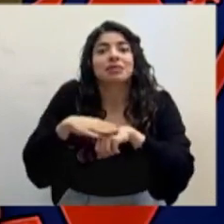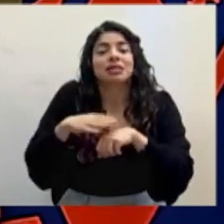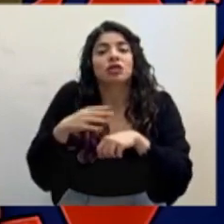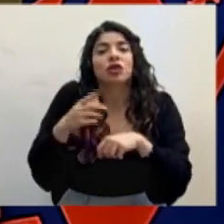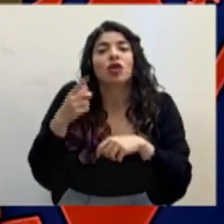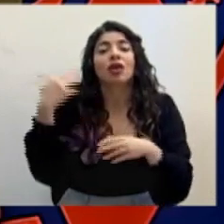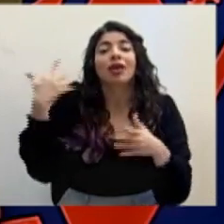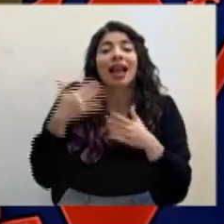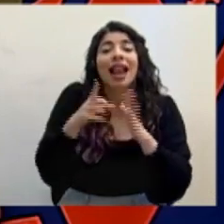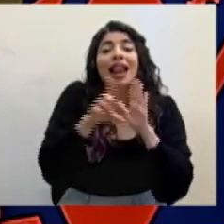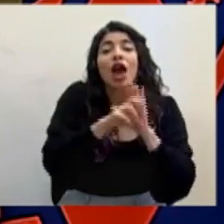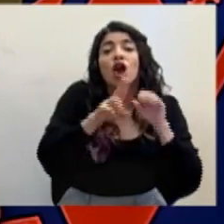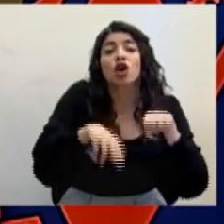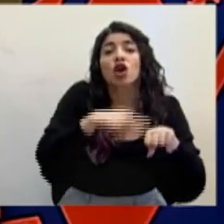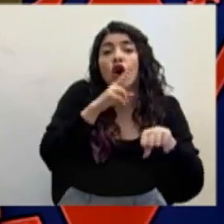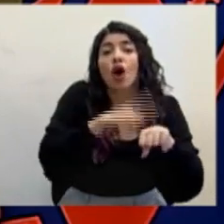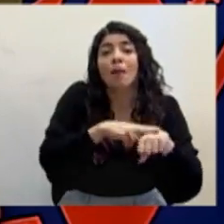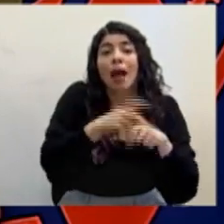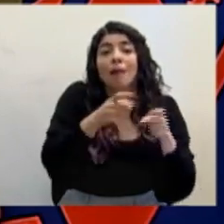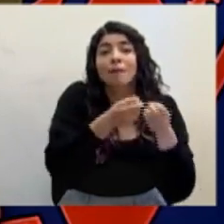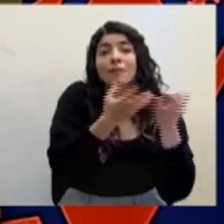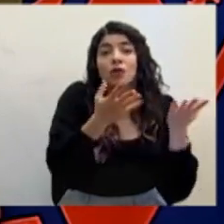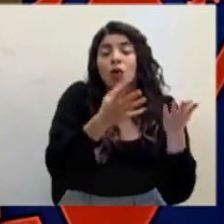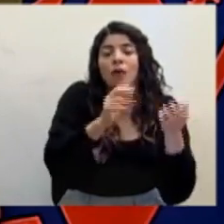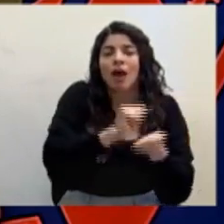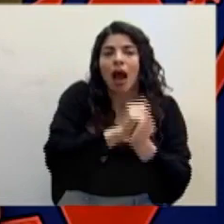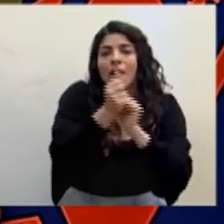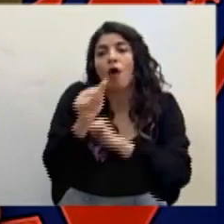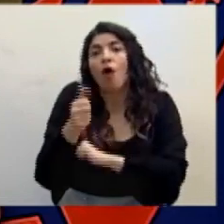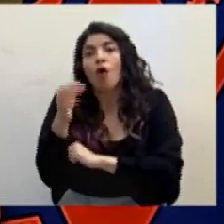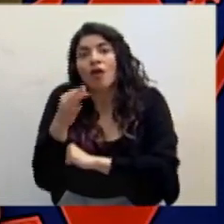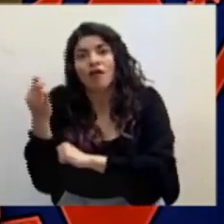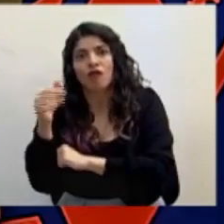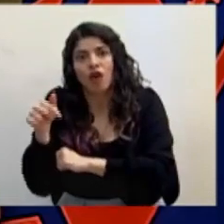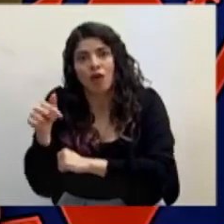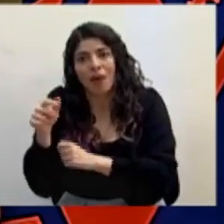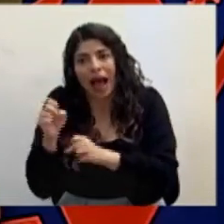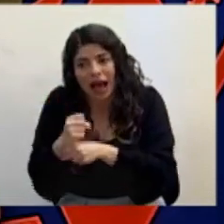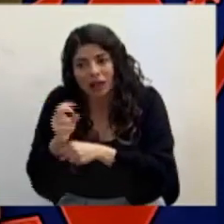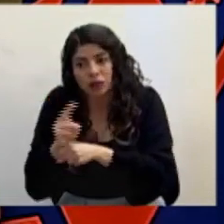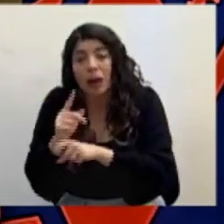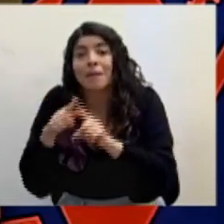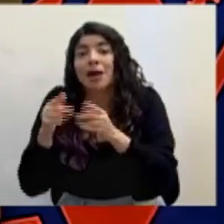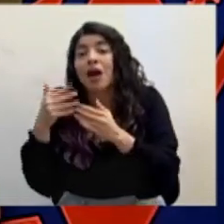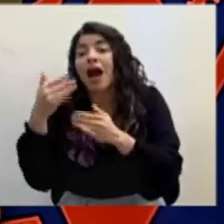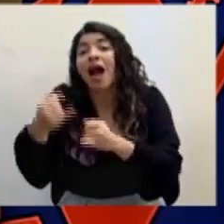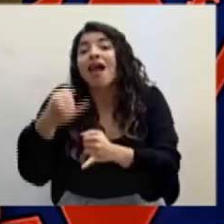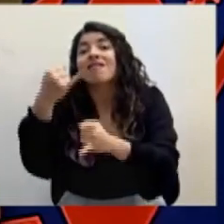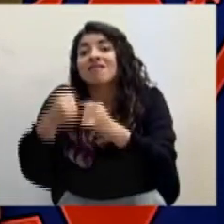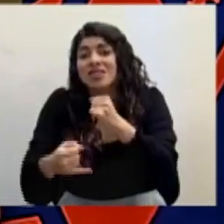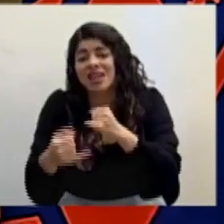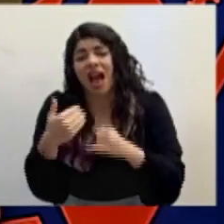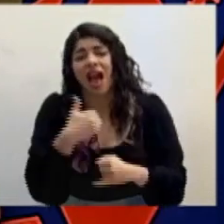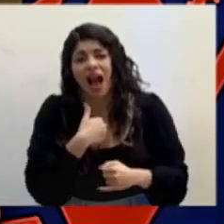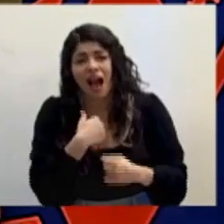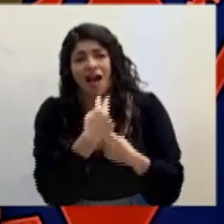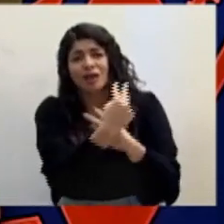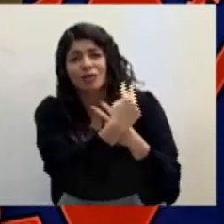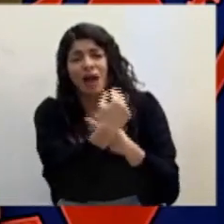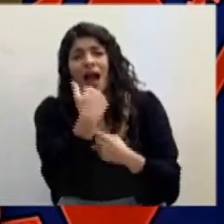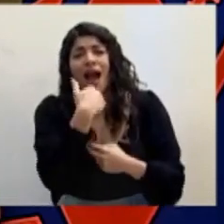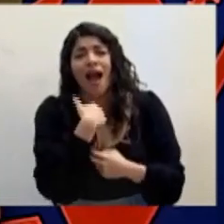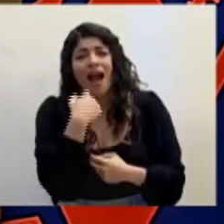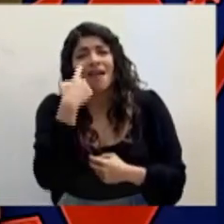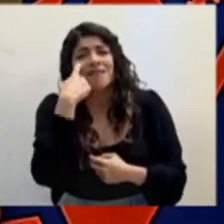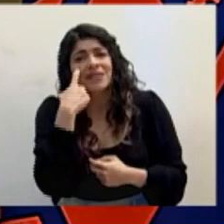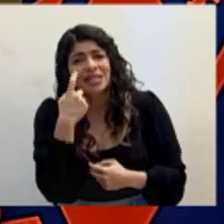los esquemas del principio de legalidad normal de la administración pública, al final del camino quedamos sometidos a una supervisión y una fiscalización